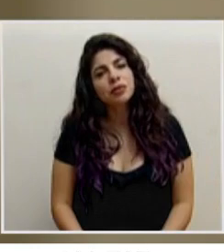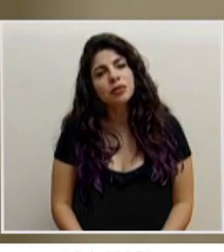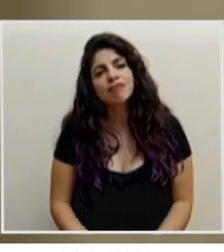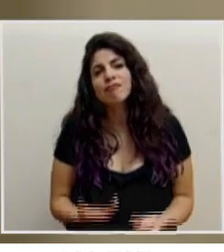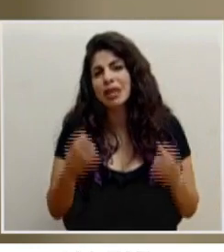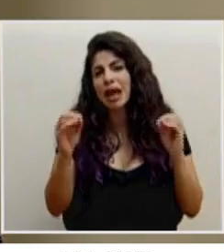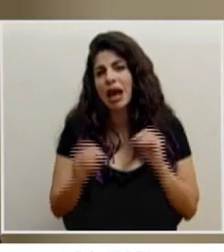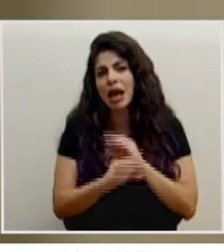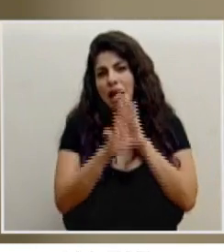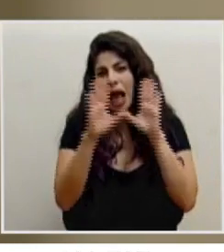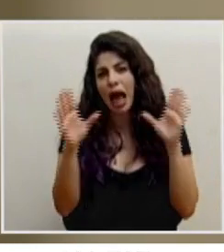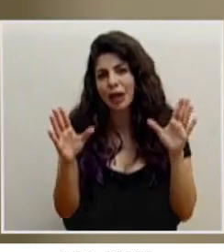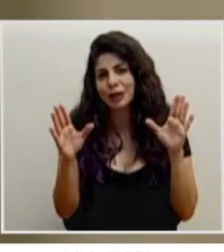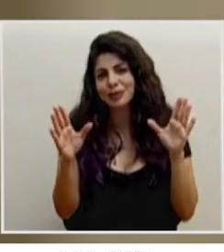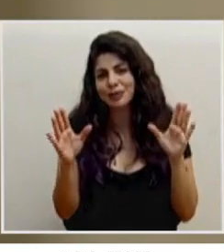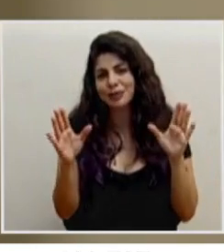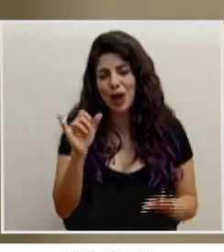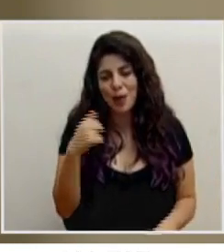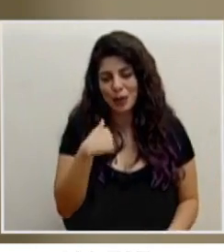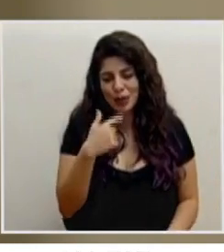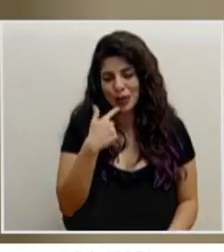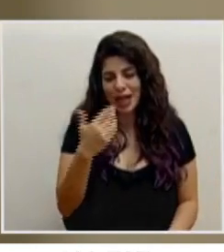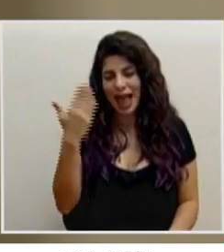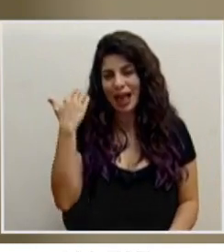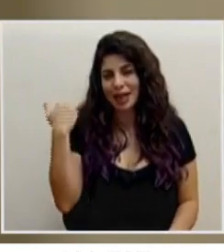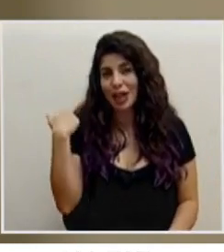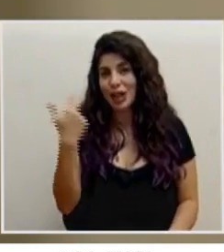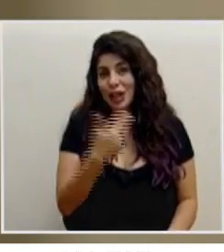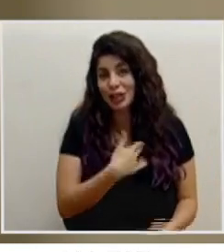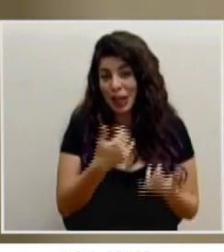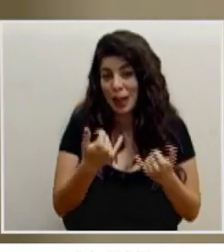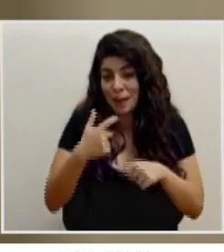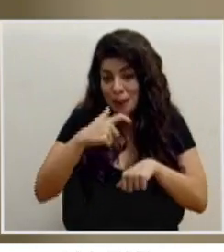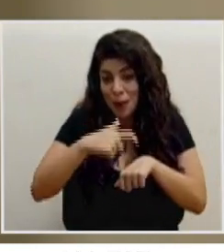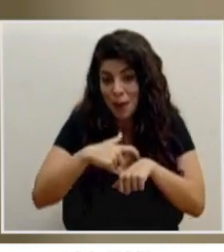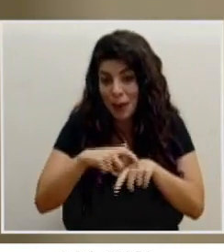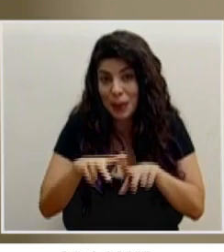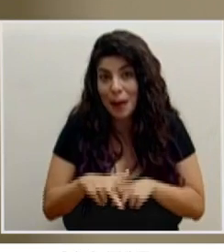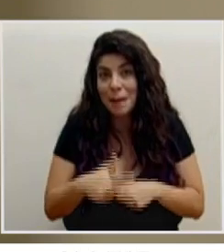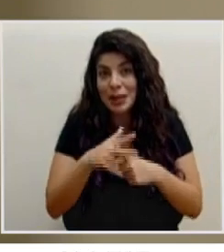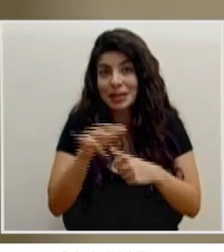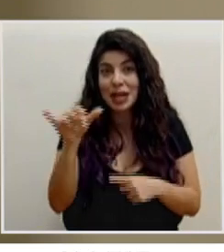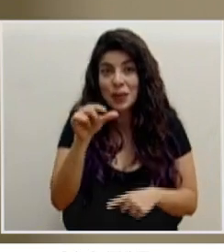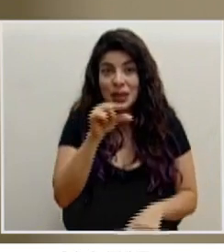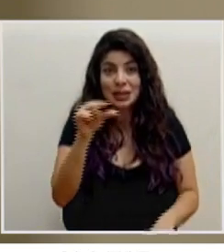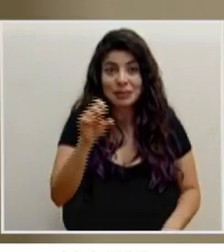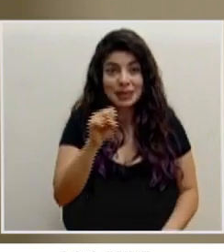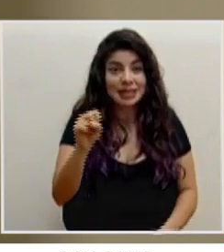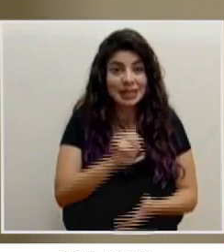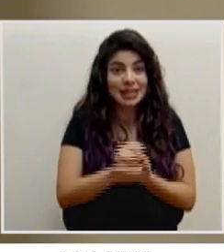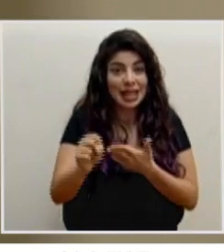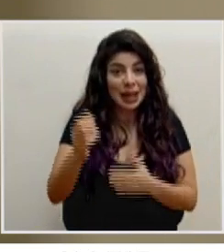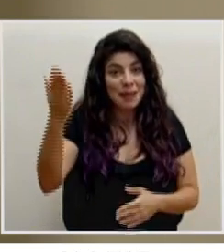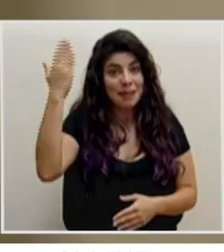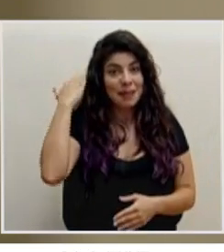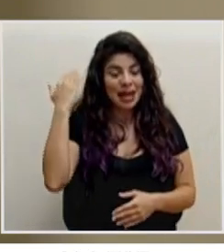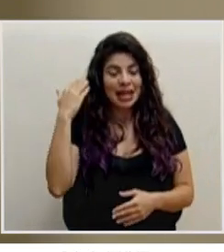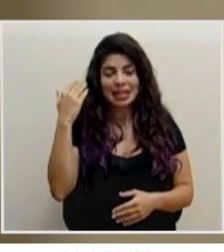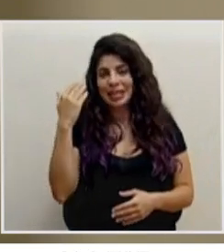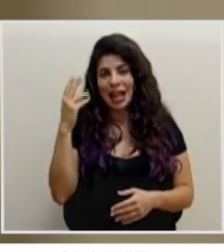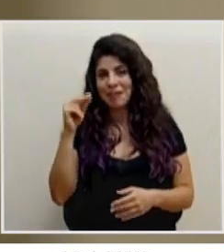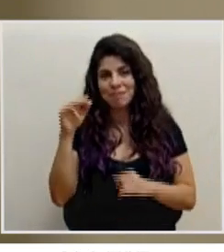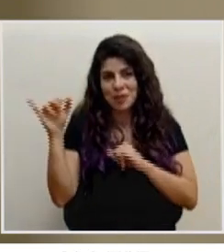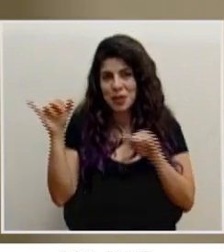Es claro que no estamos, como yo le decía anteriormente, no estamos en el punto de partida que teníamos en Semana Santa anterior. Yo creo que